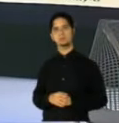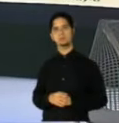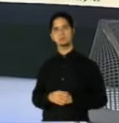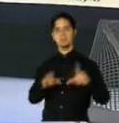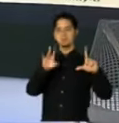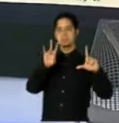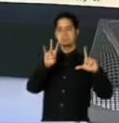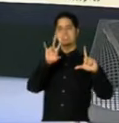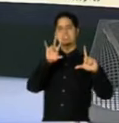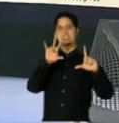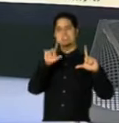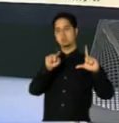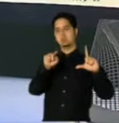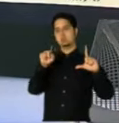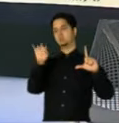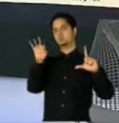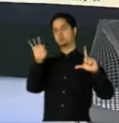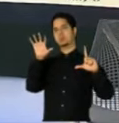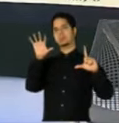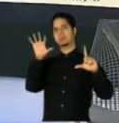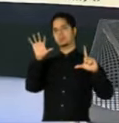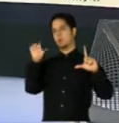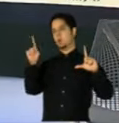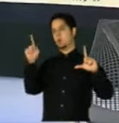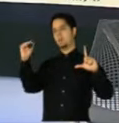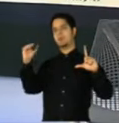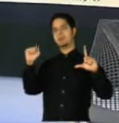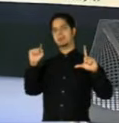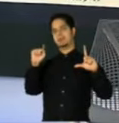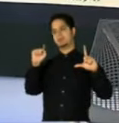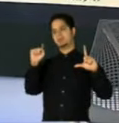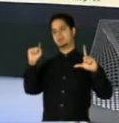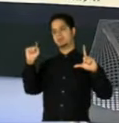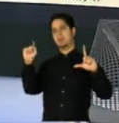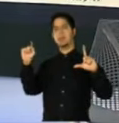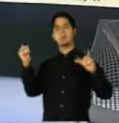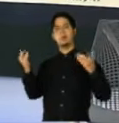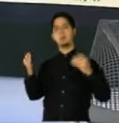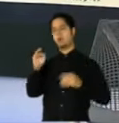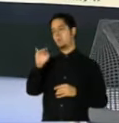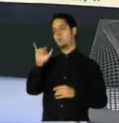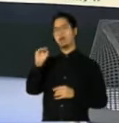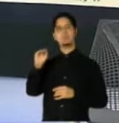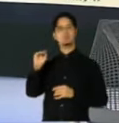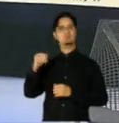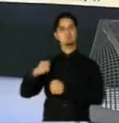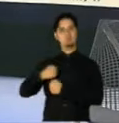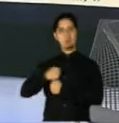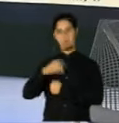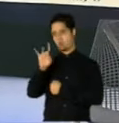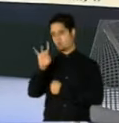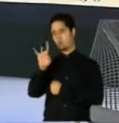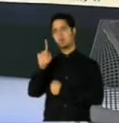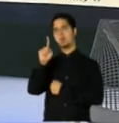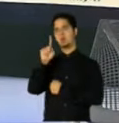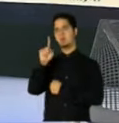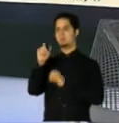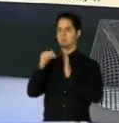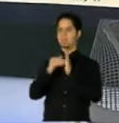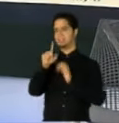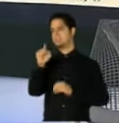700 casos, unos 900 casos, unos 1000 casos, y estaríamos en mayo 8 en unos 1146 casos. Esa es la